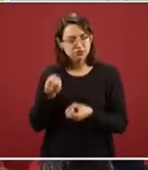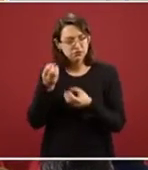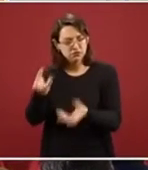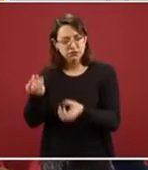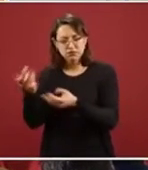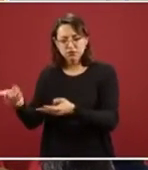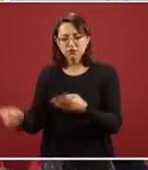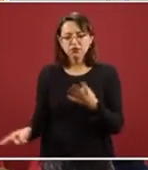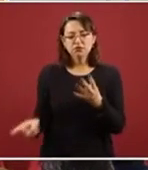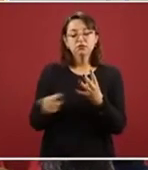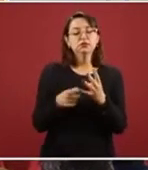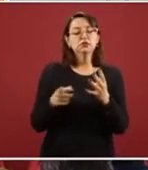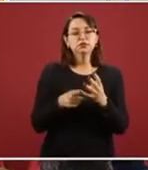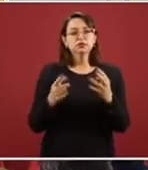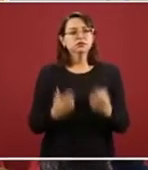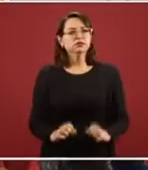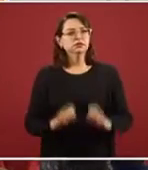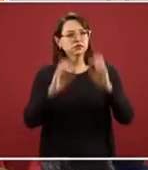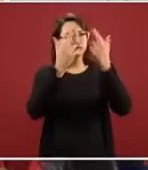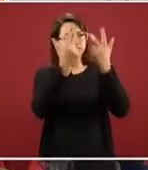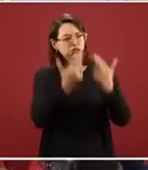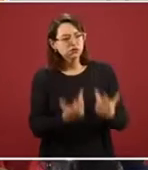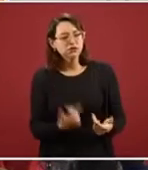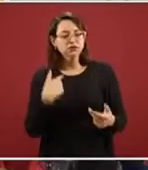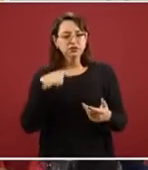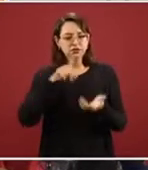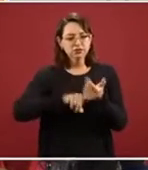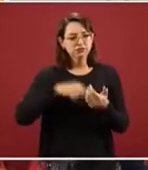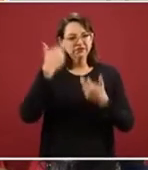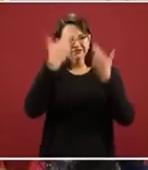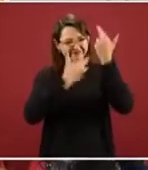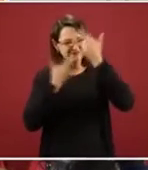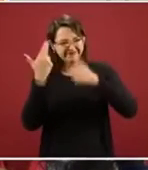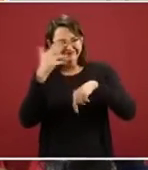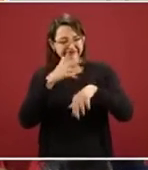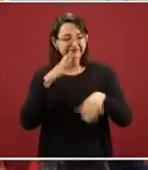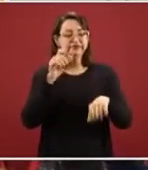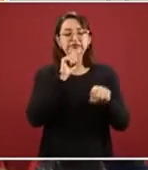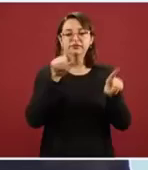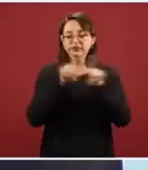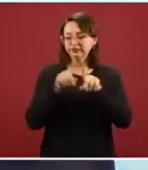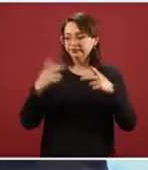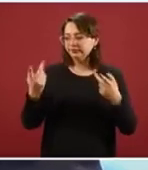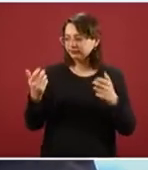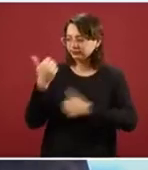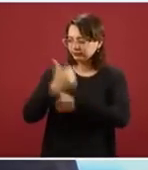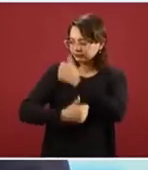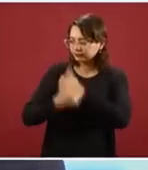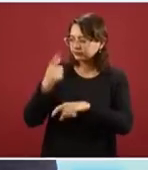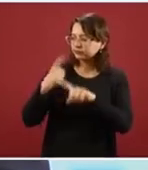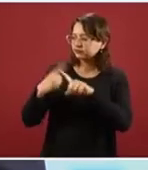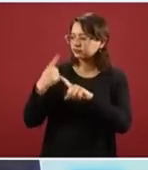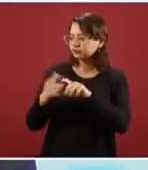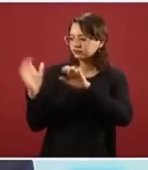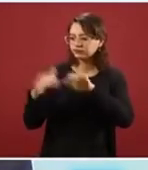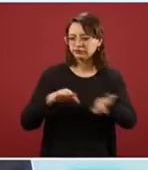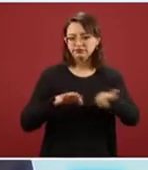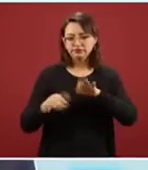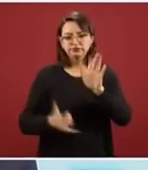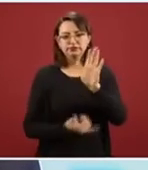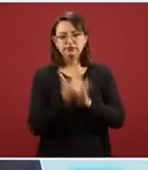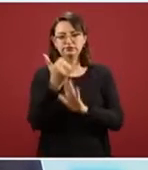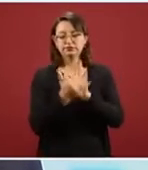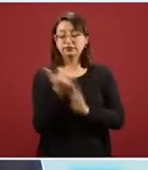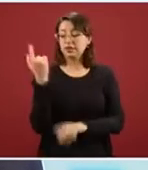se hagan con rigor, con disciplina, lo mismo las contrataciones de obra. Hemos realizado desde el primero